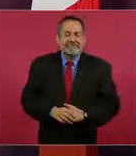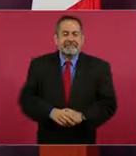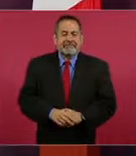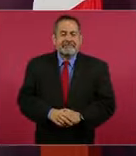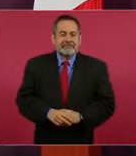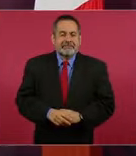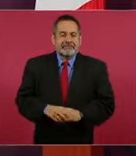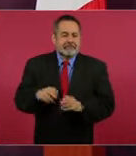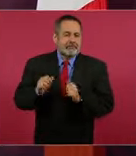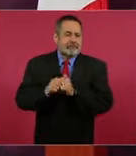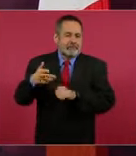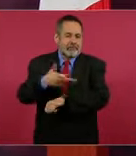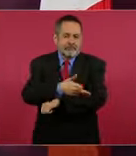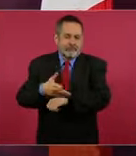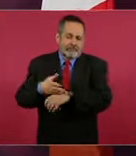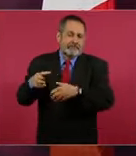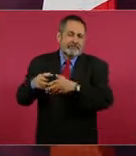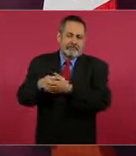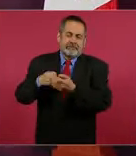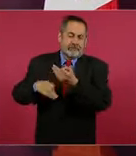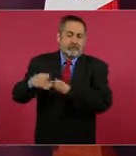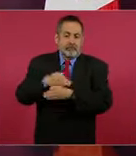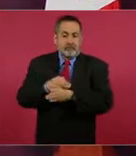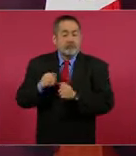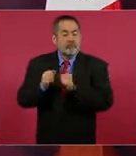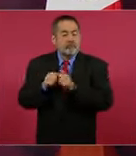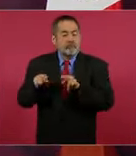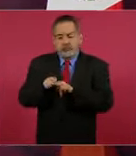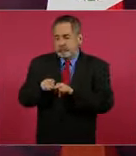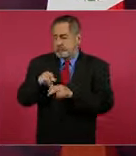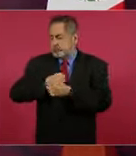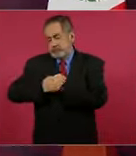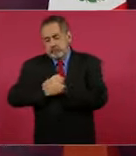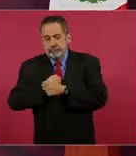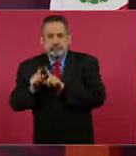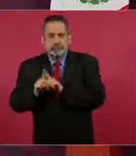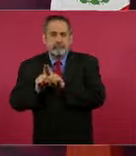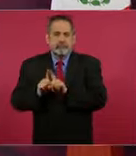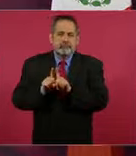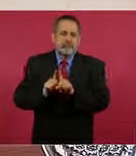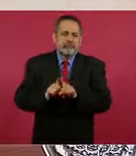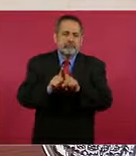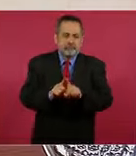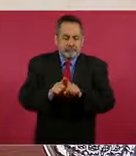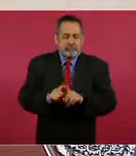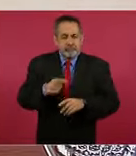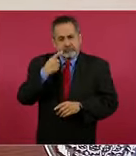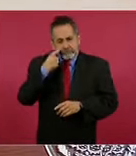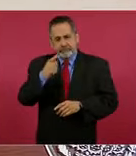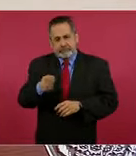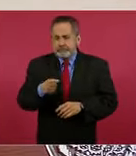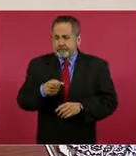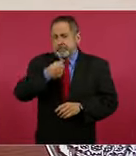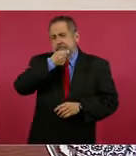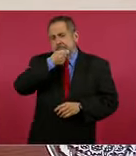pues con familia y todo, ¿no? Lo llevaba su nieto, lo agarraba y él lo detenía y él el